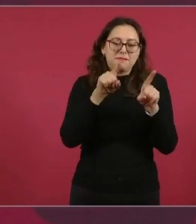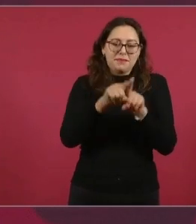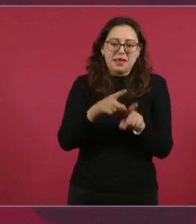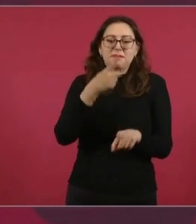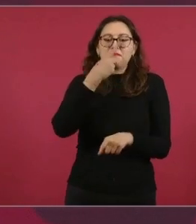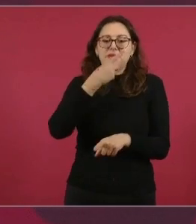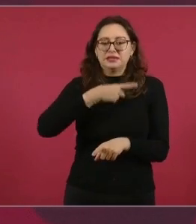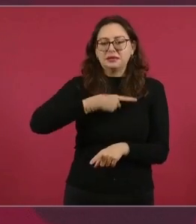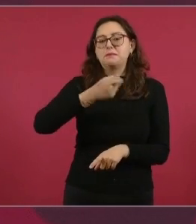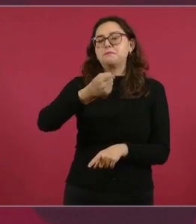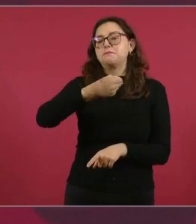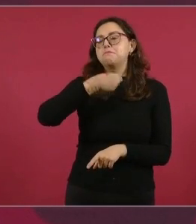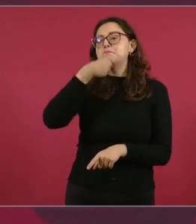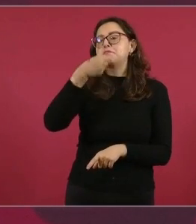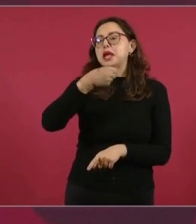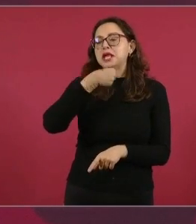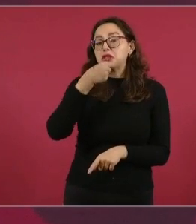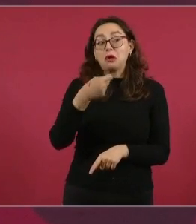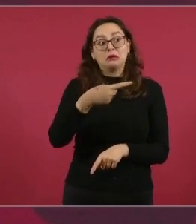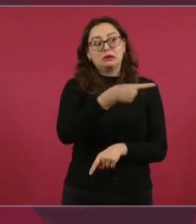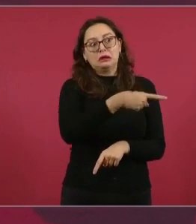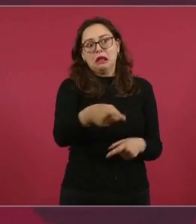viejo huango, dicen.